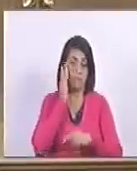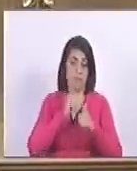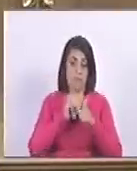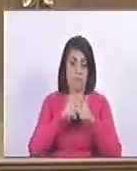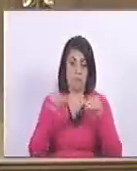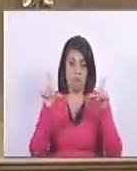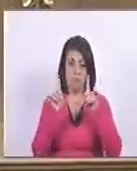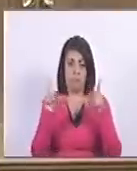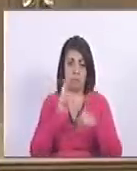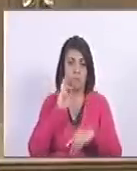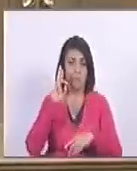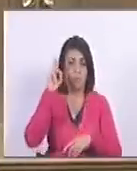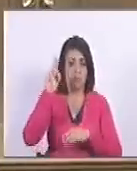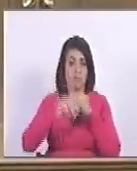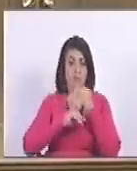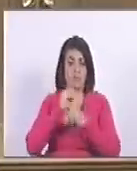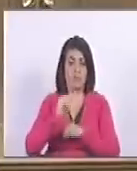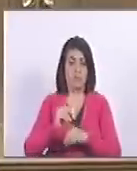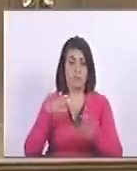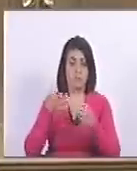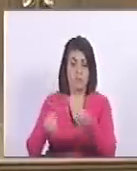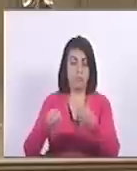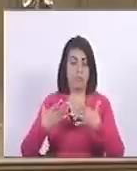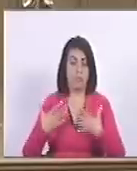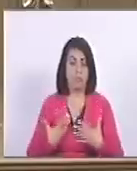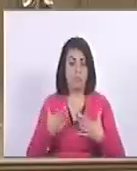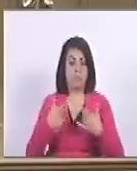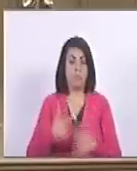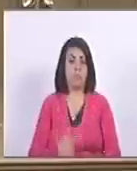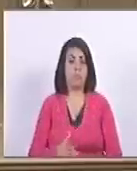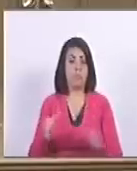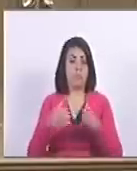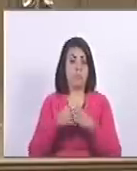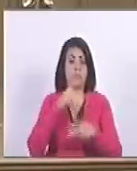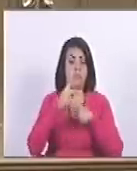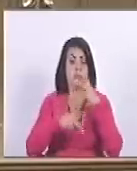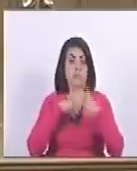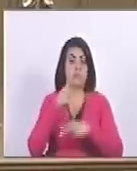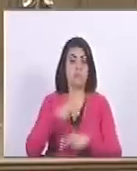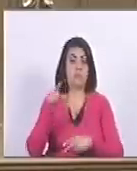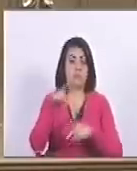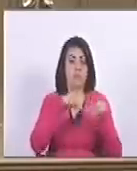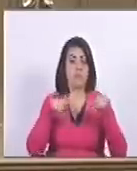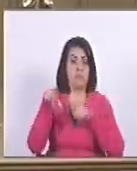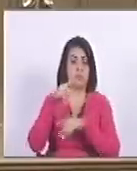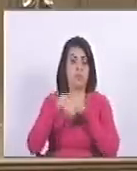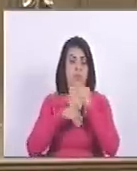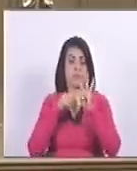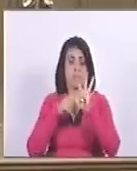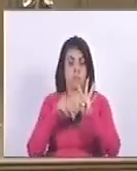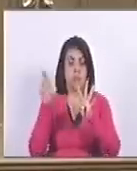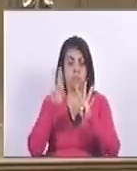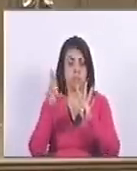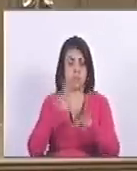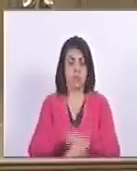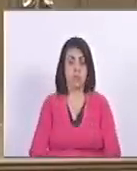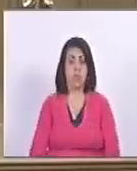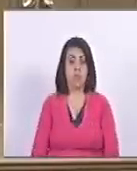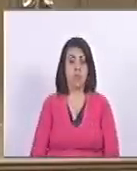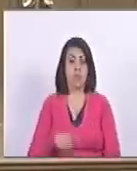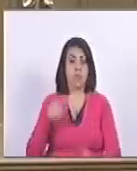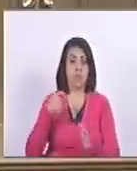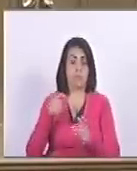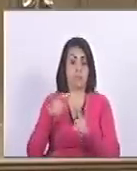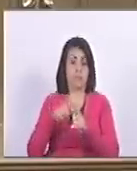medios de comunicación que recibían de los partidos políticos del establishment de la Cuarta República su cuota